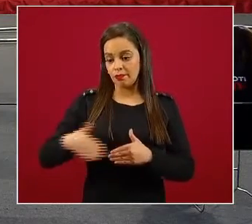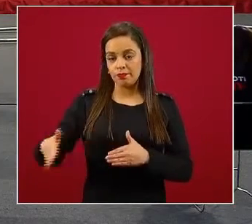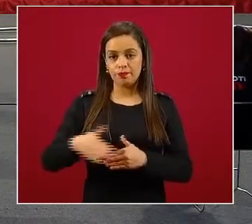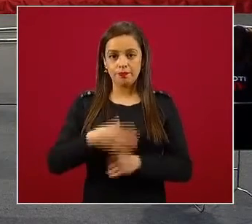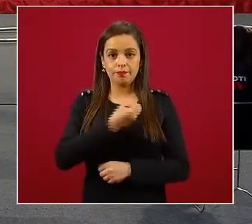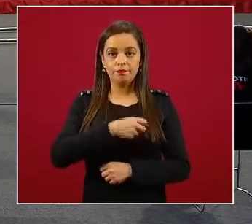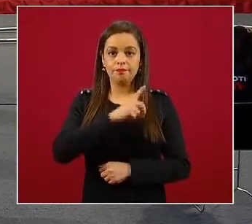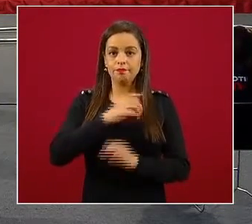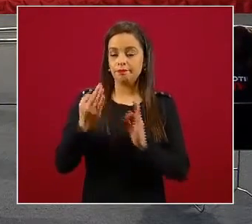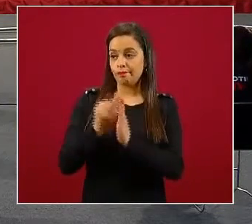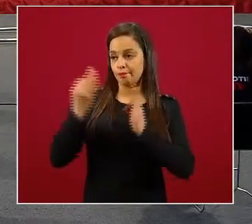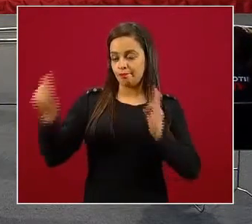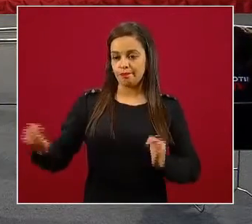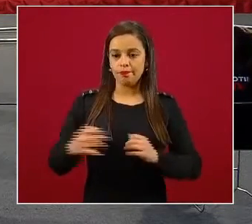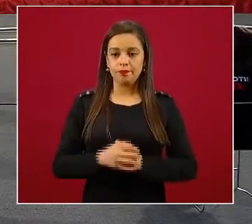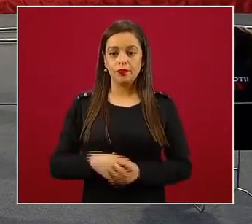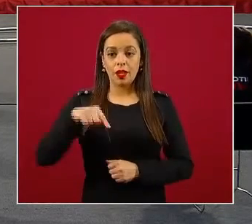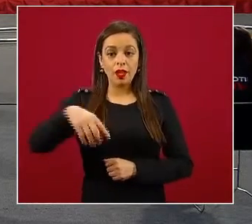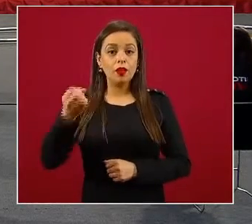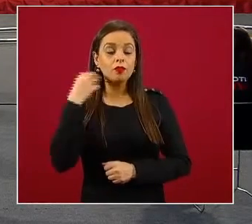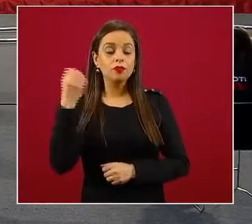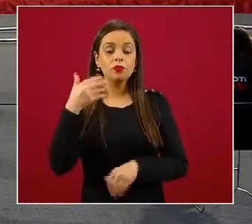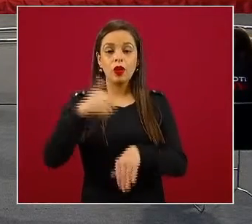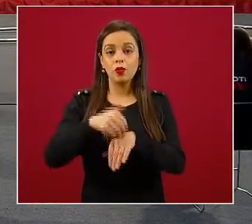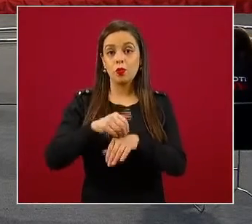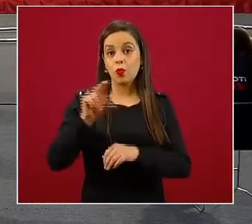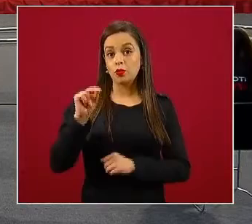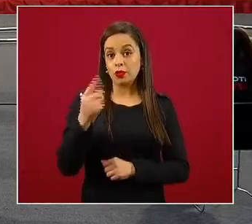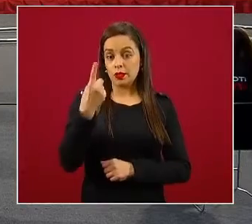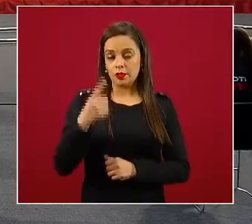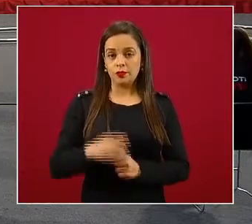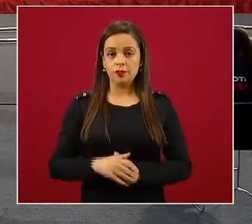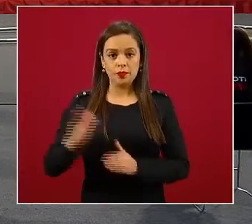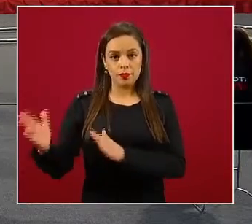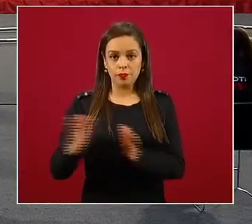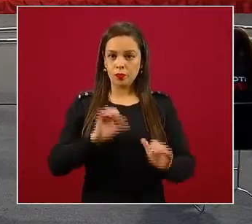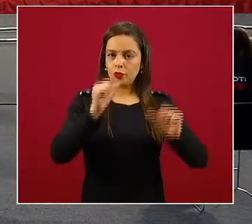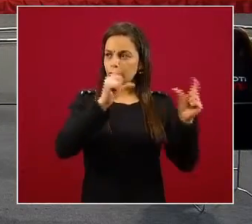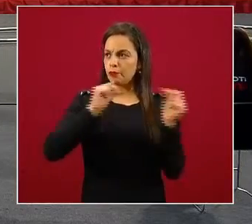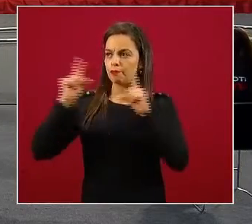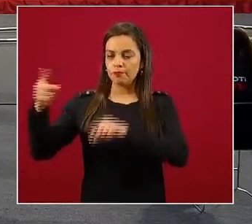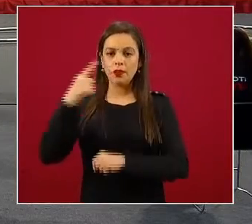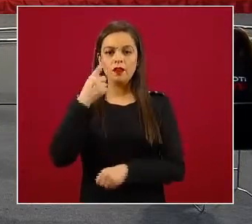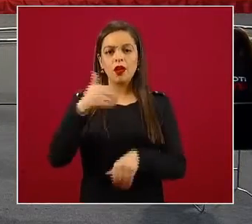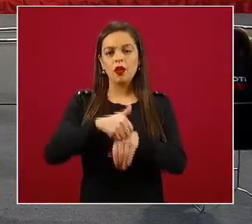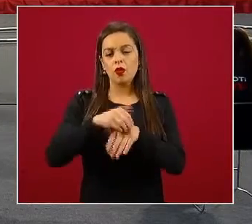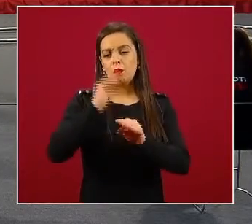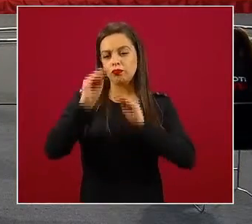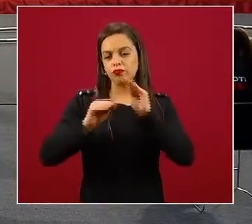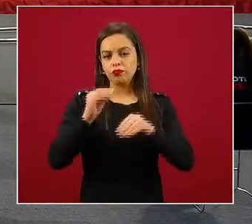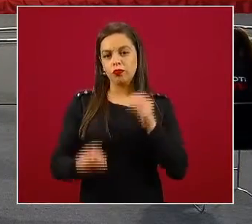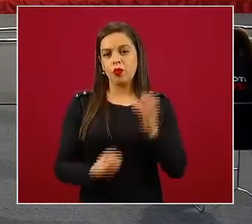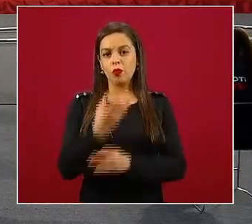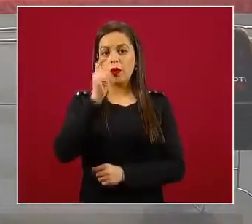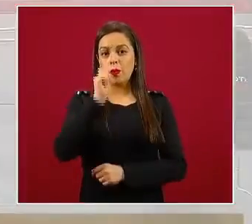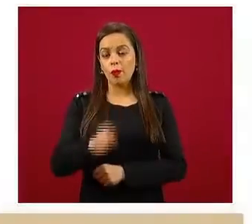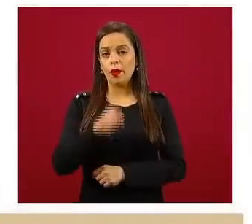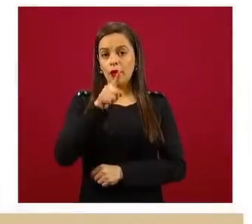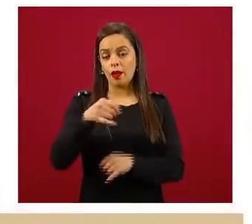número 81. Si pasamos a la siguiente diapositiva, actualizamos los números del panorama